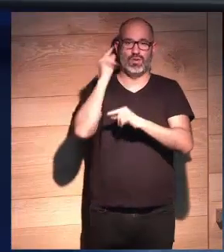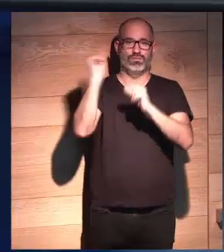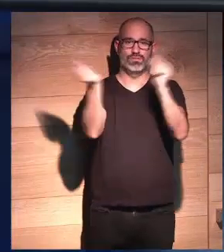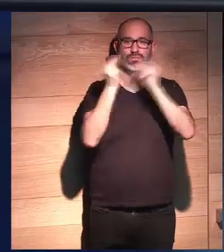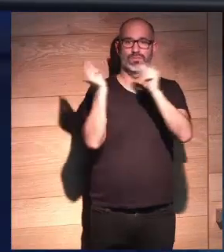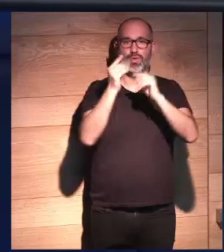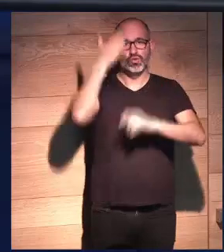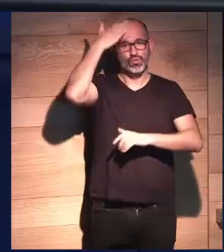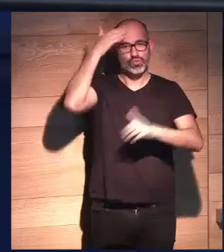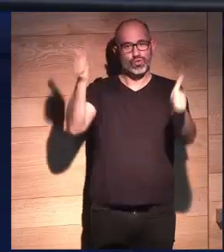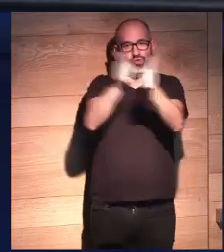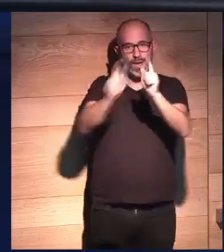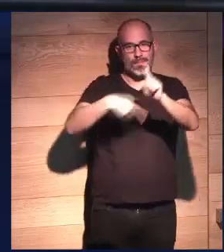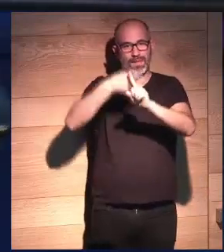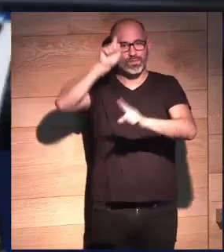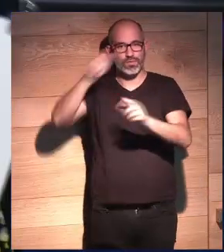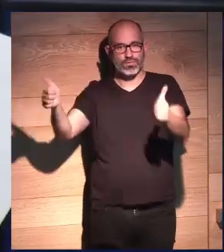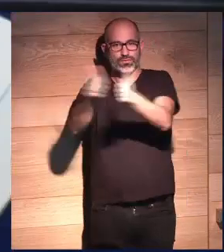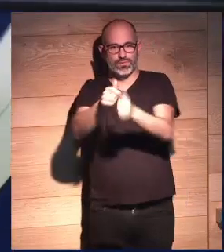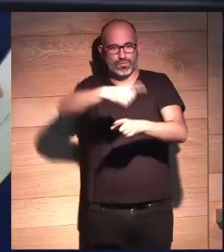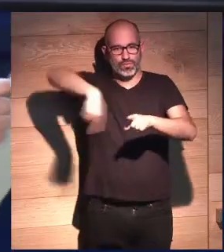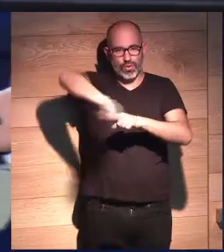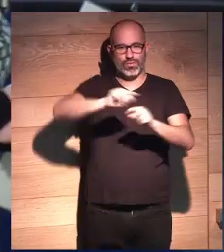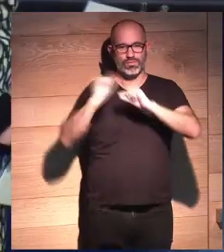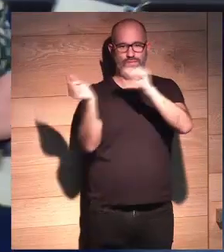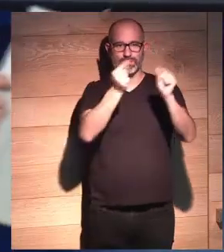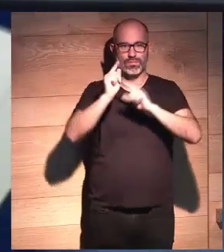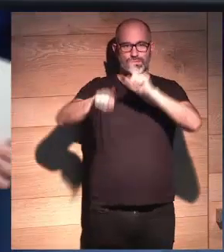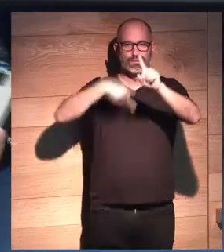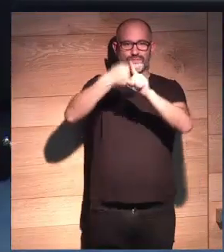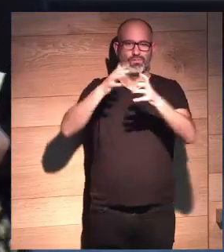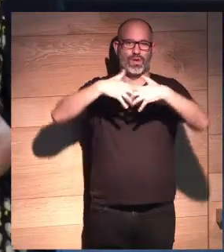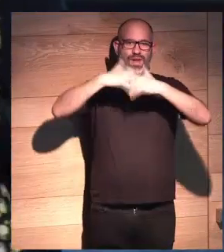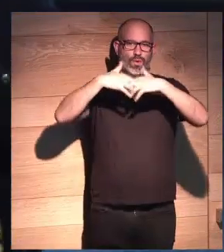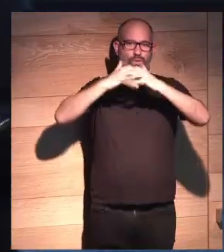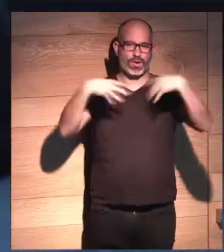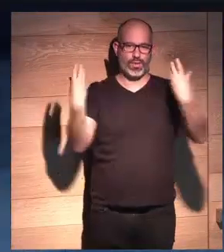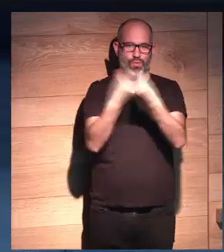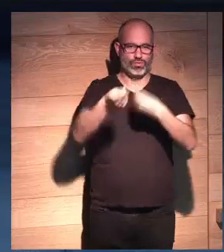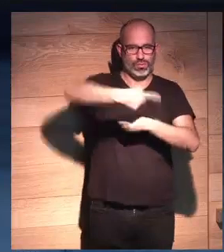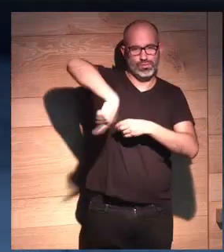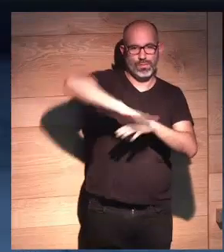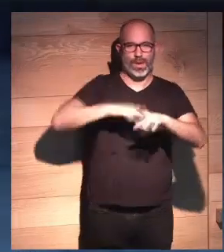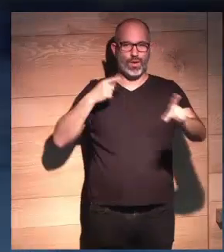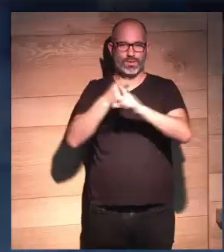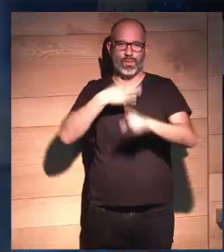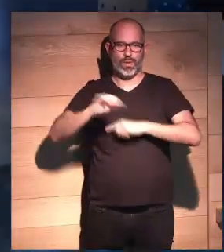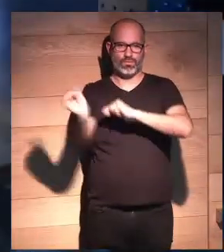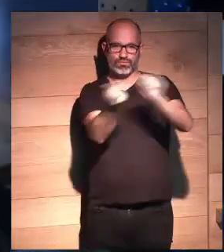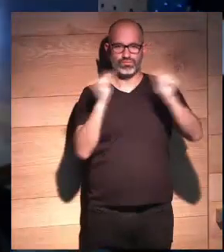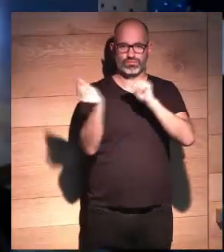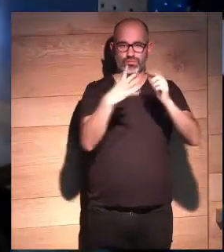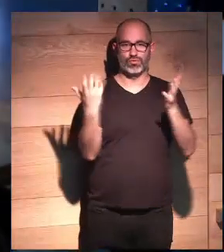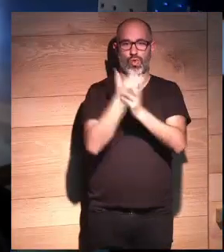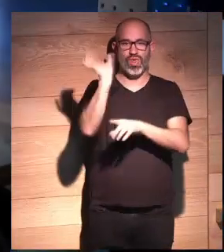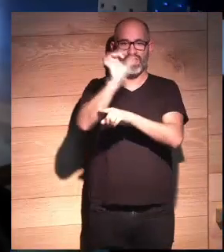coloquios con nuestros tutores y profesores y tendremos después un networking. para que pueda haber un networking con el resto